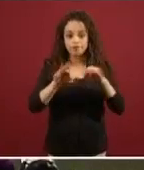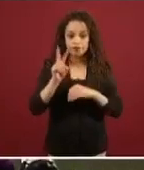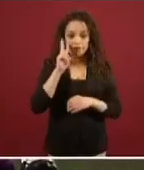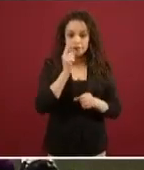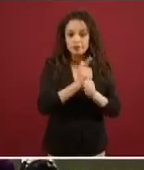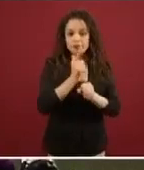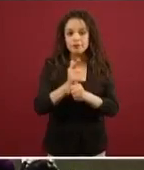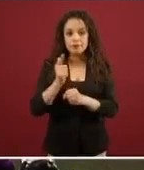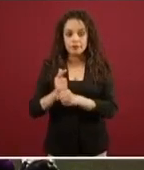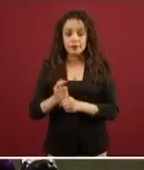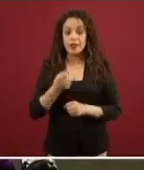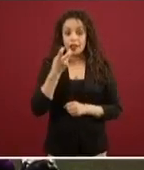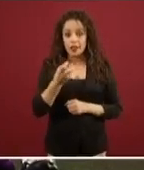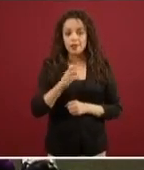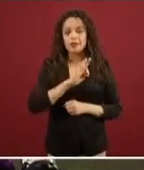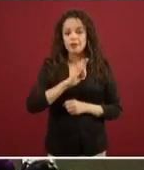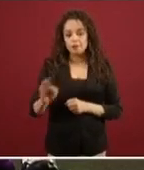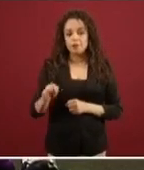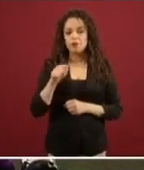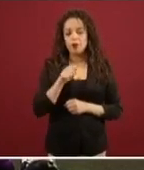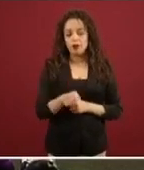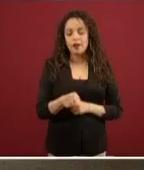con esa información preparar también